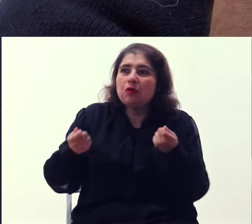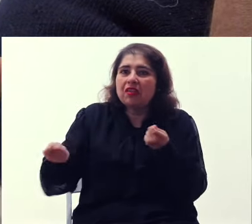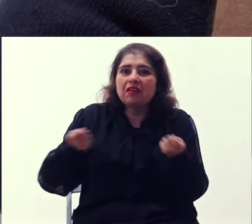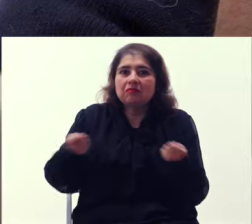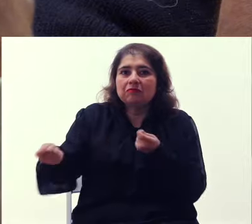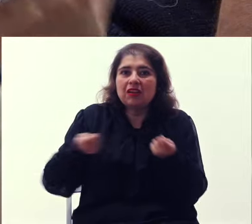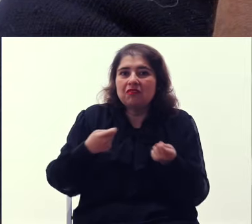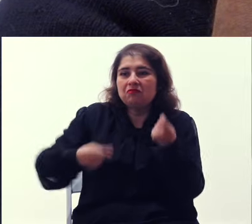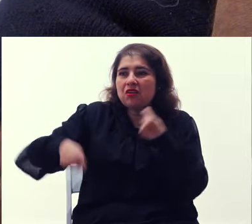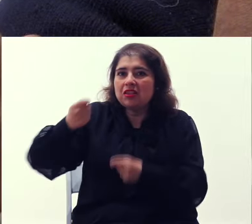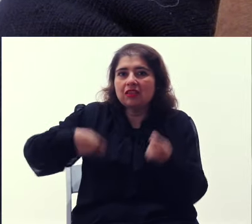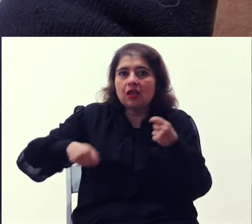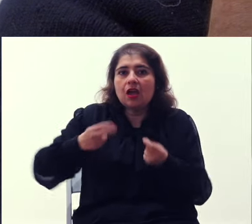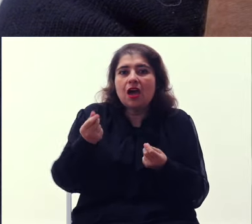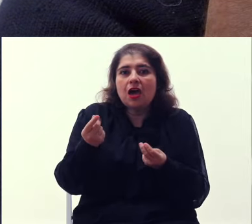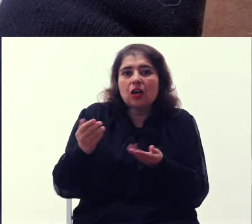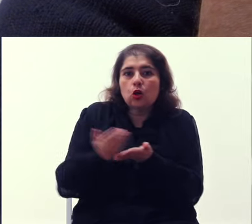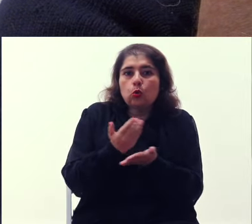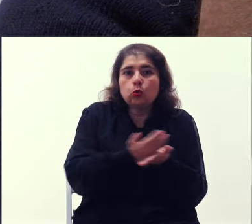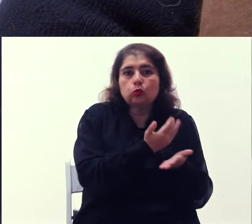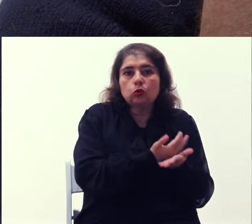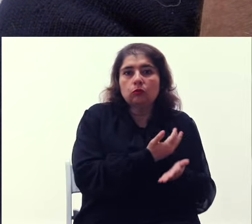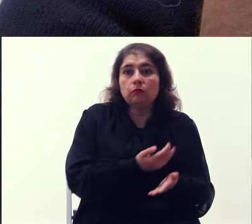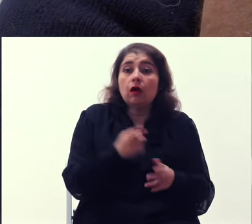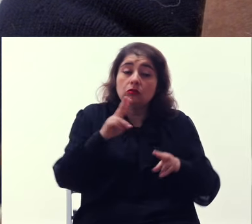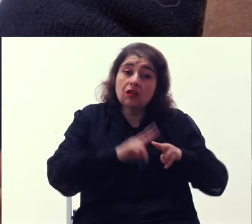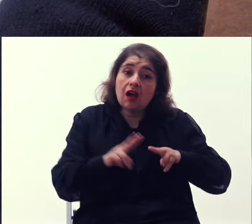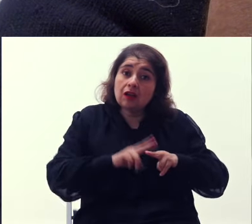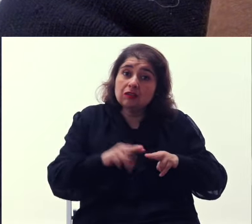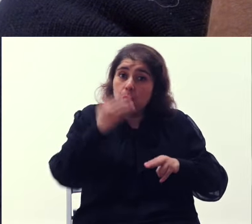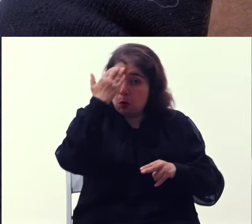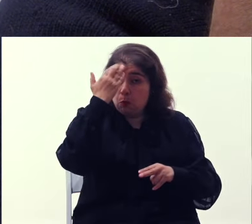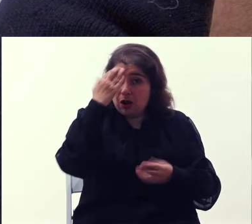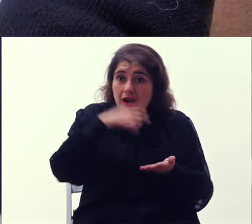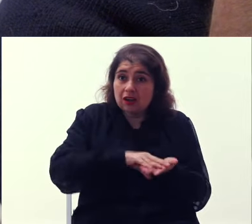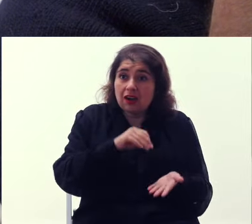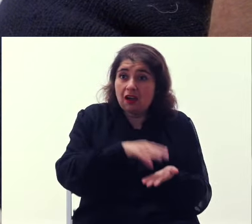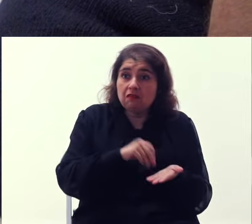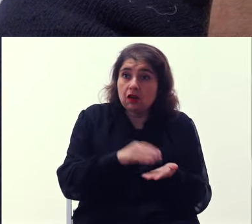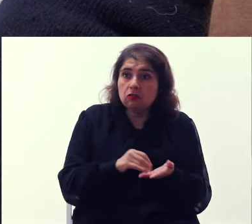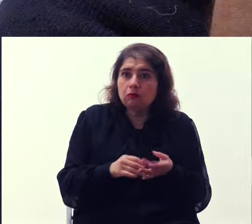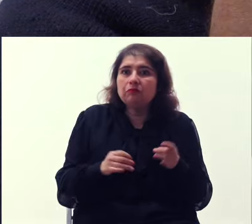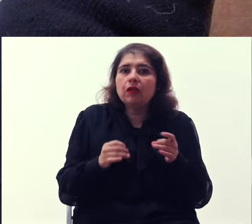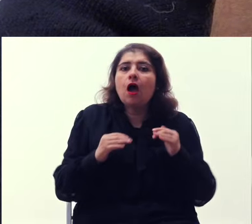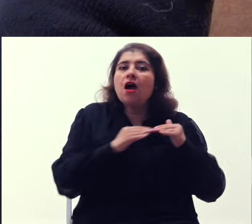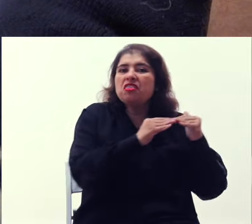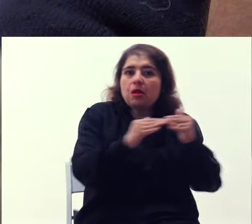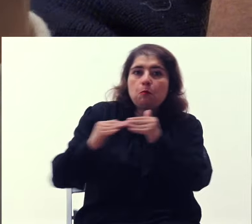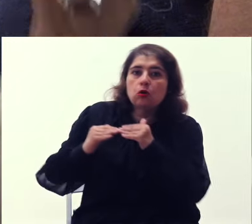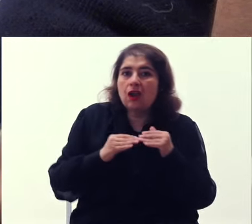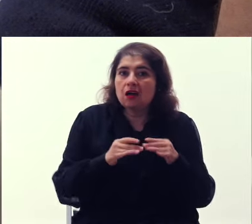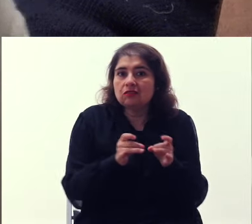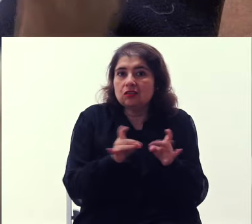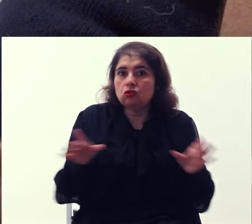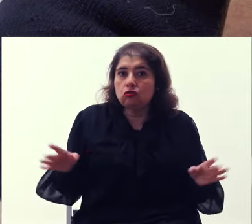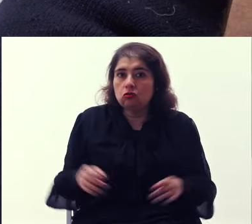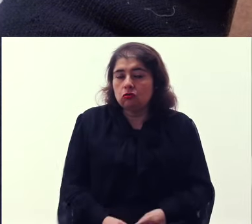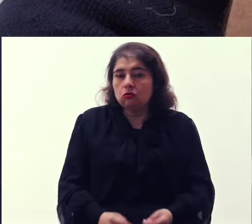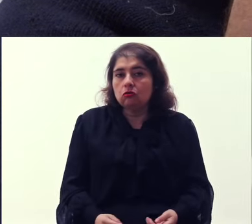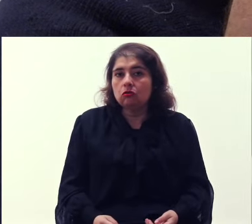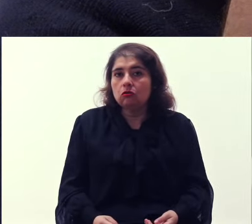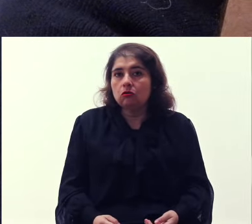que podía también venderse y generar ciertos recursos. La práctica entonces popular del grabado, más allá de esta democratización, ¿no es cierto?,